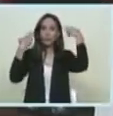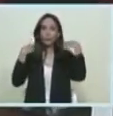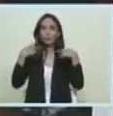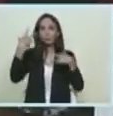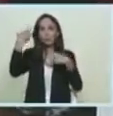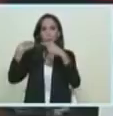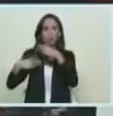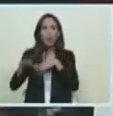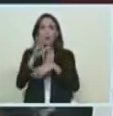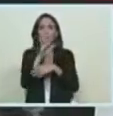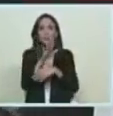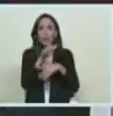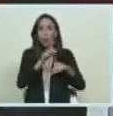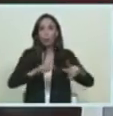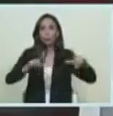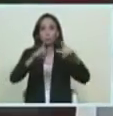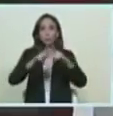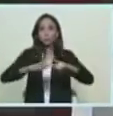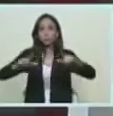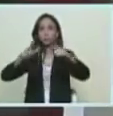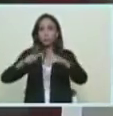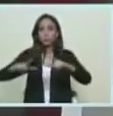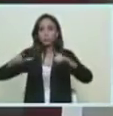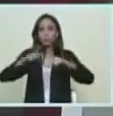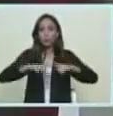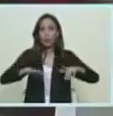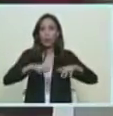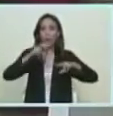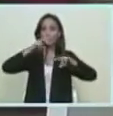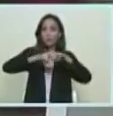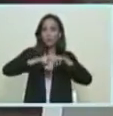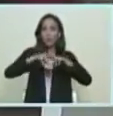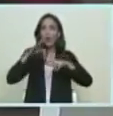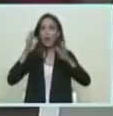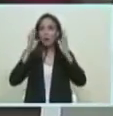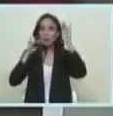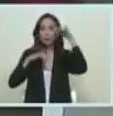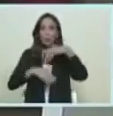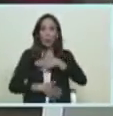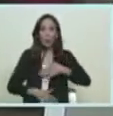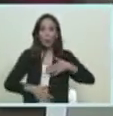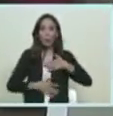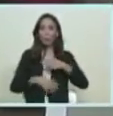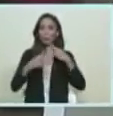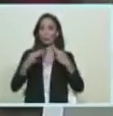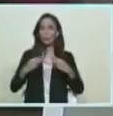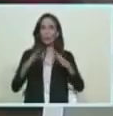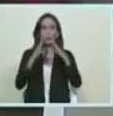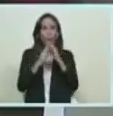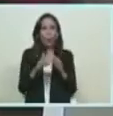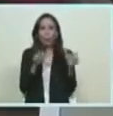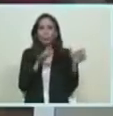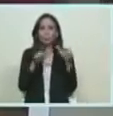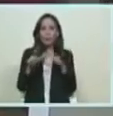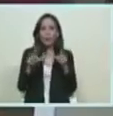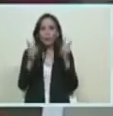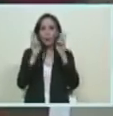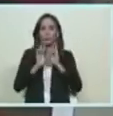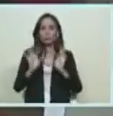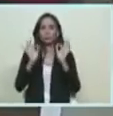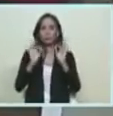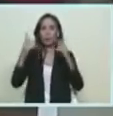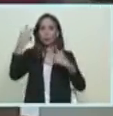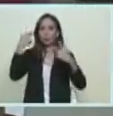tenemos 5 puestos habilitados, de manera que podamos atenderlo con toda la comodidad, tenemos todos los equipos aquí